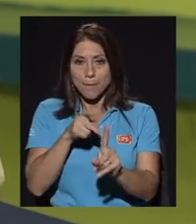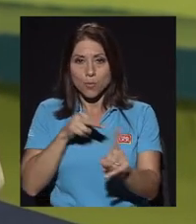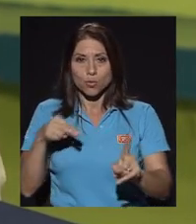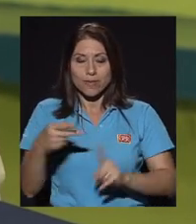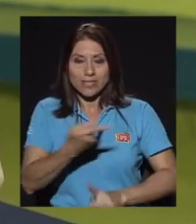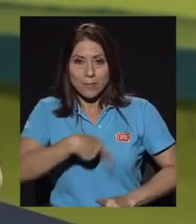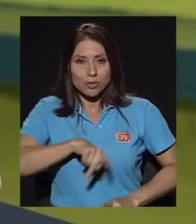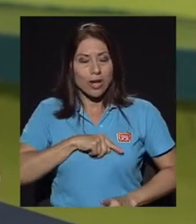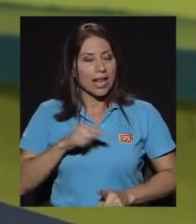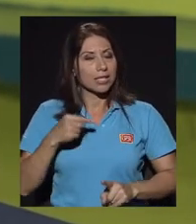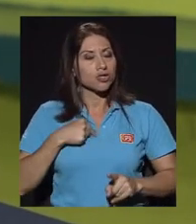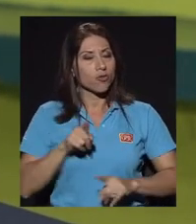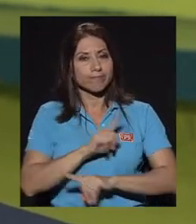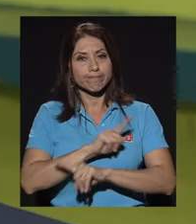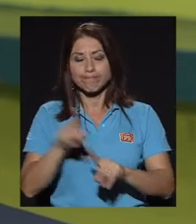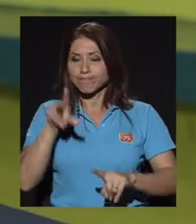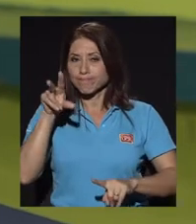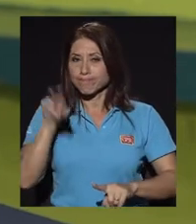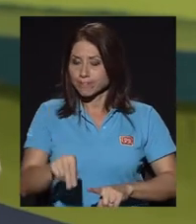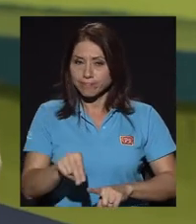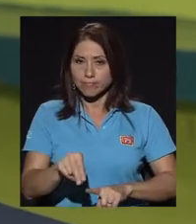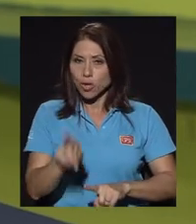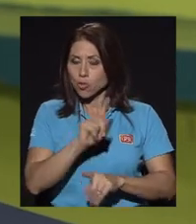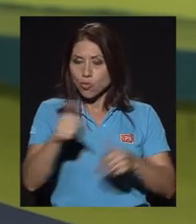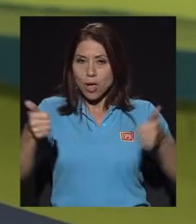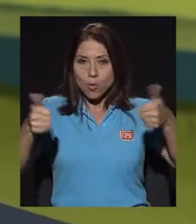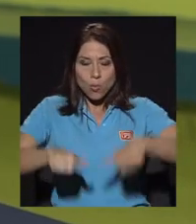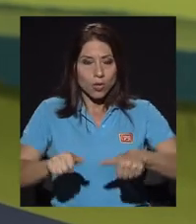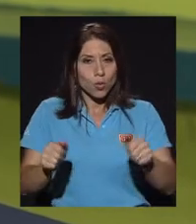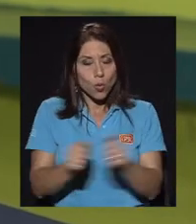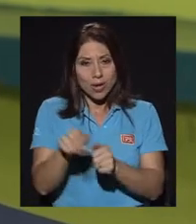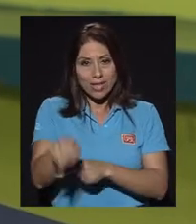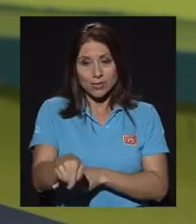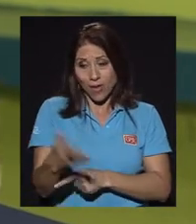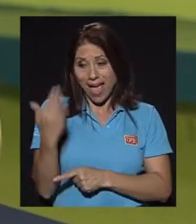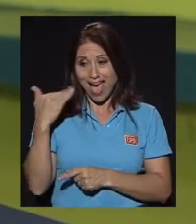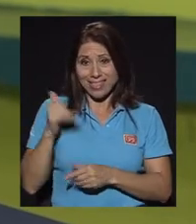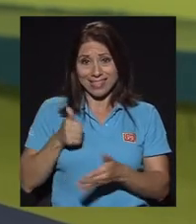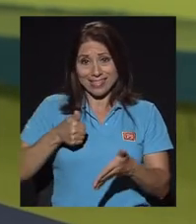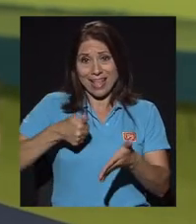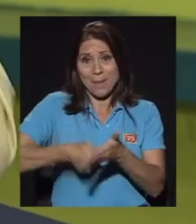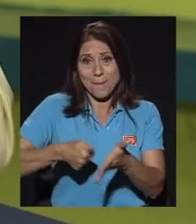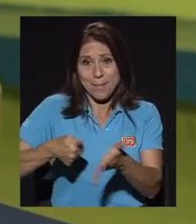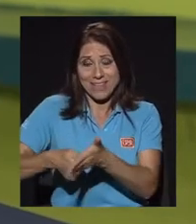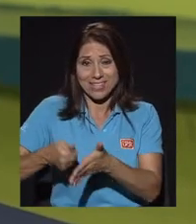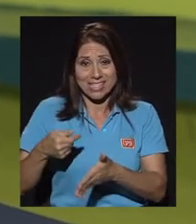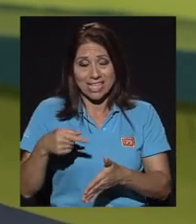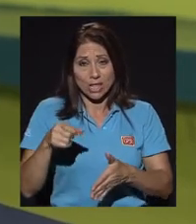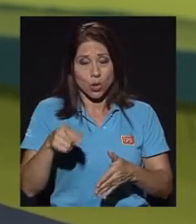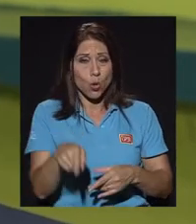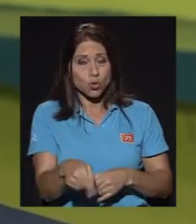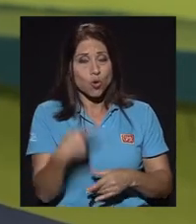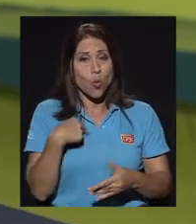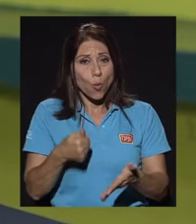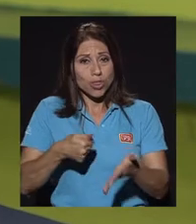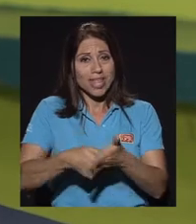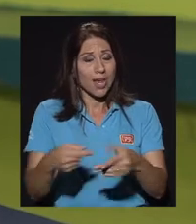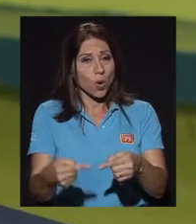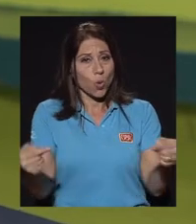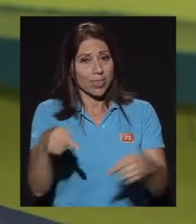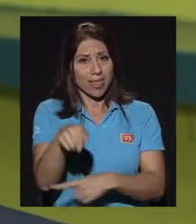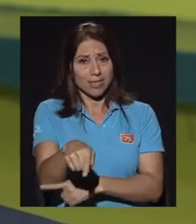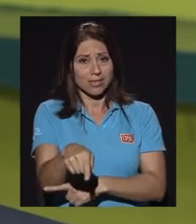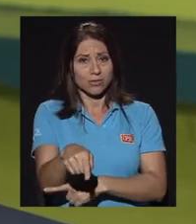estoy totalmente opuesto a las represas. Voté en el plebiscito en contra de ello, que fue una